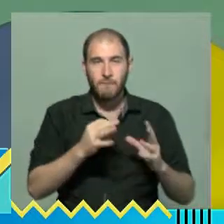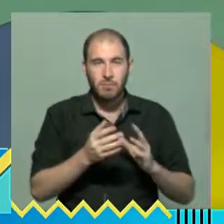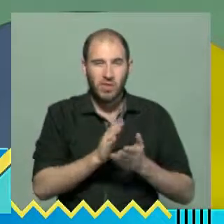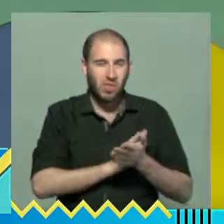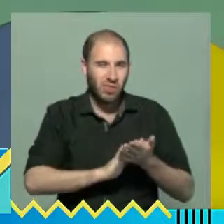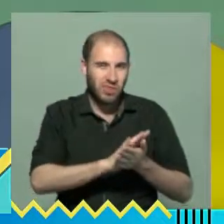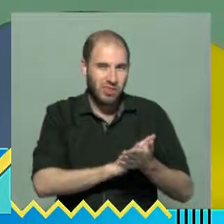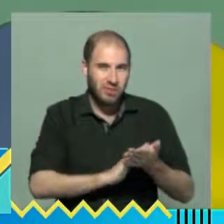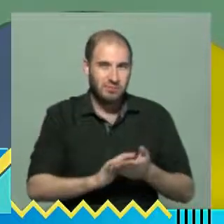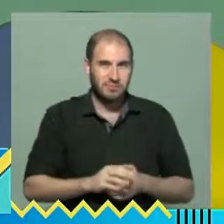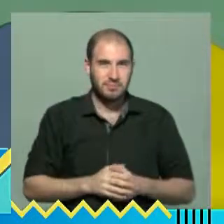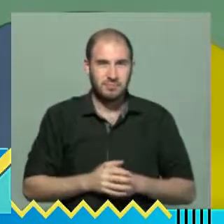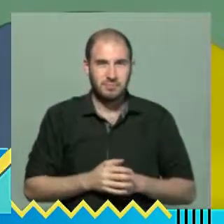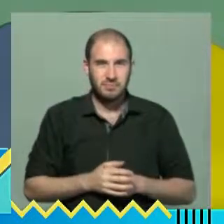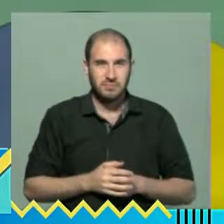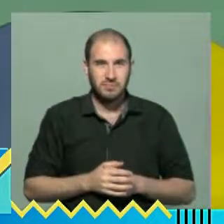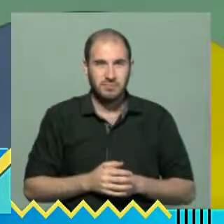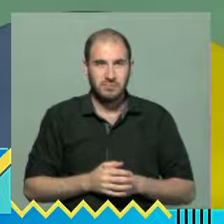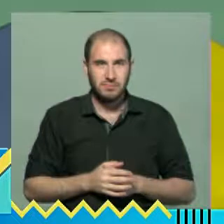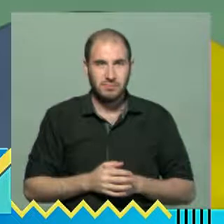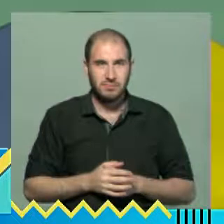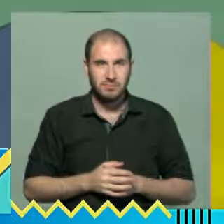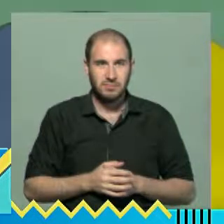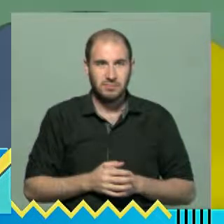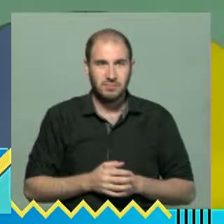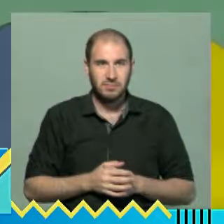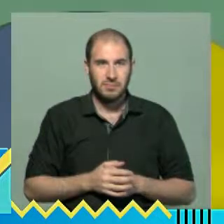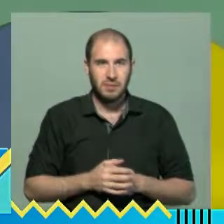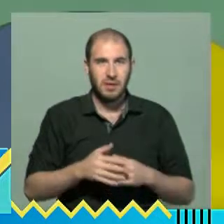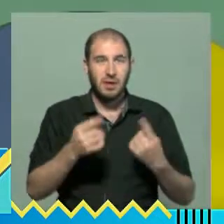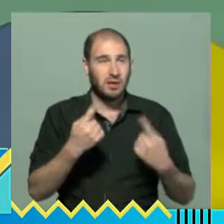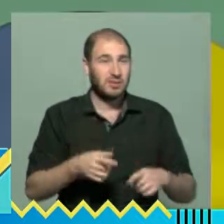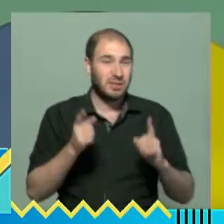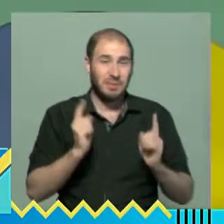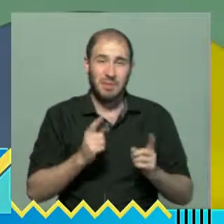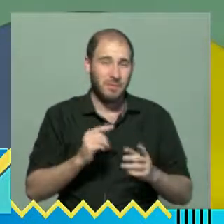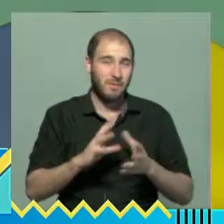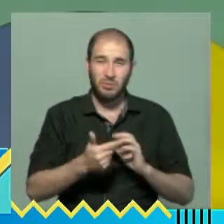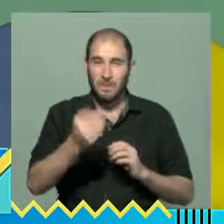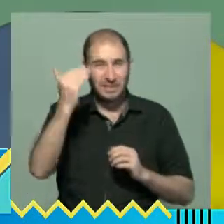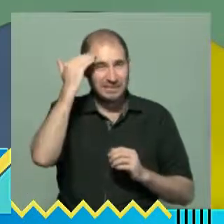ayornar los mismos viejos esquemas de pensamiento,